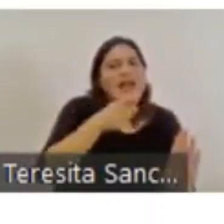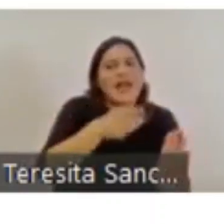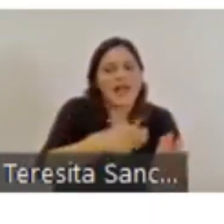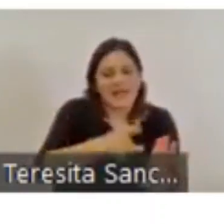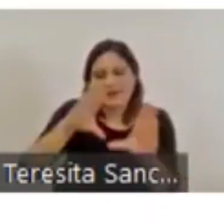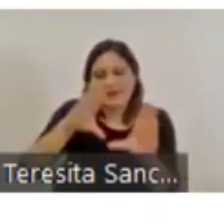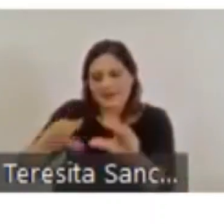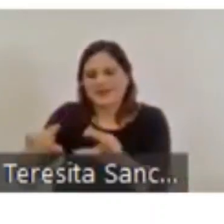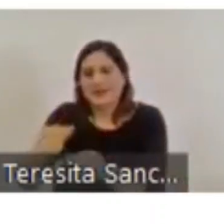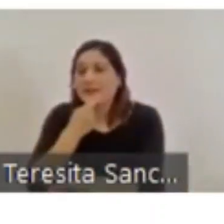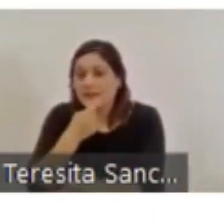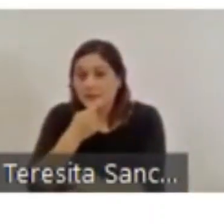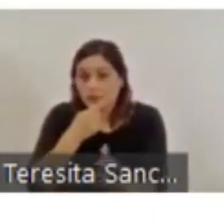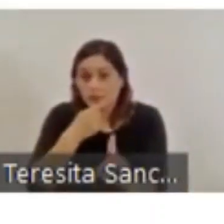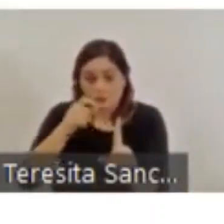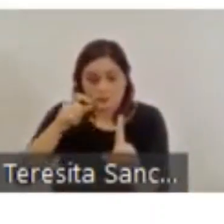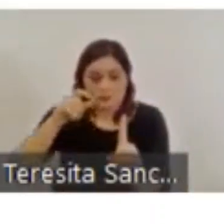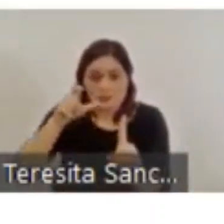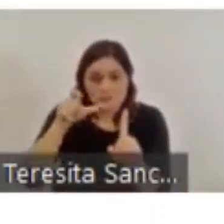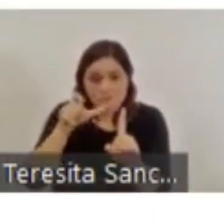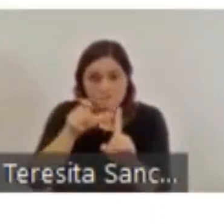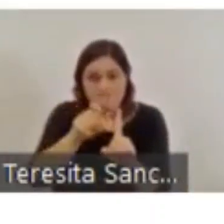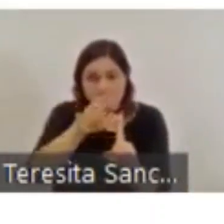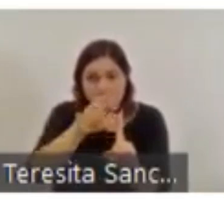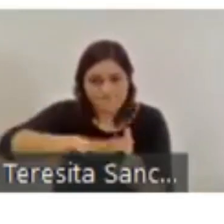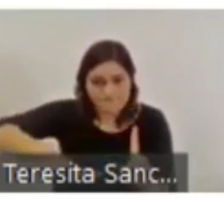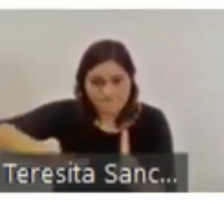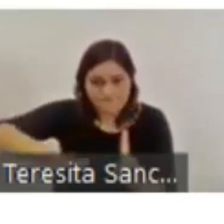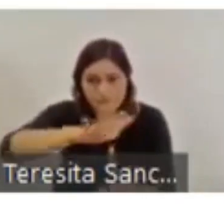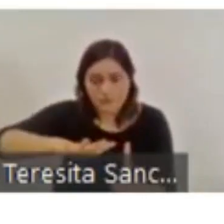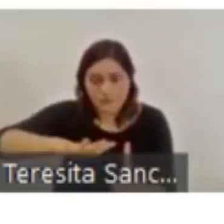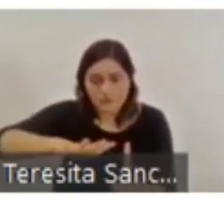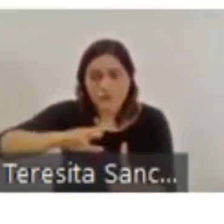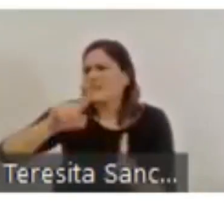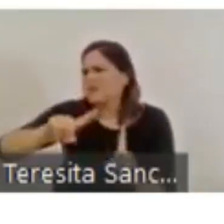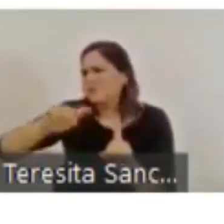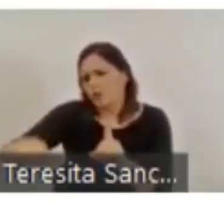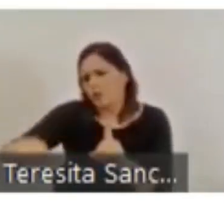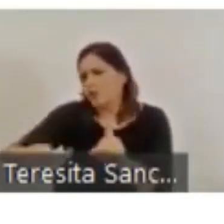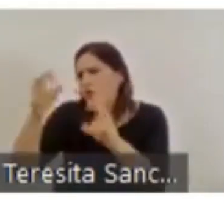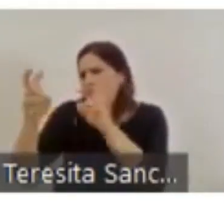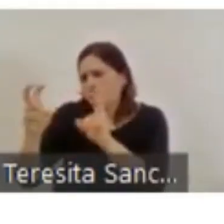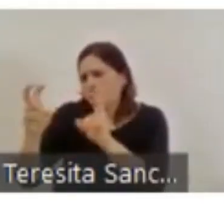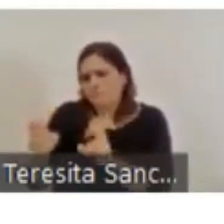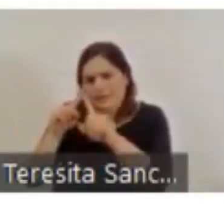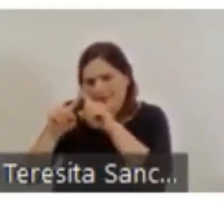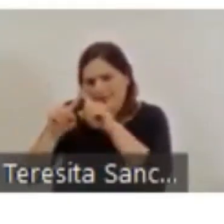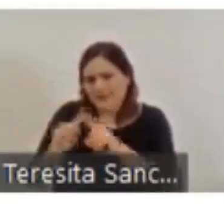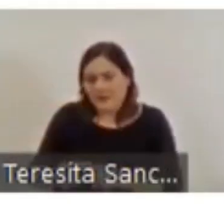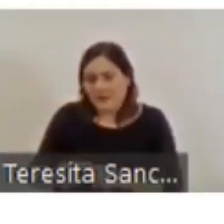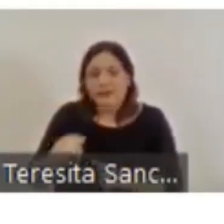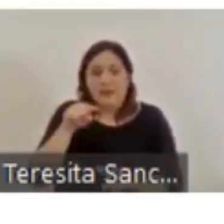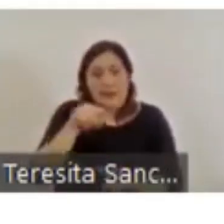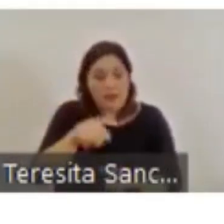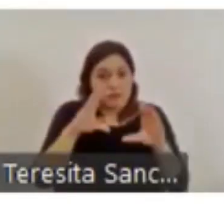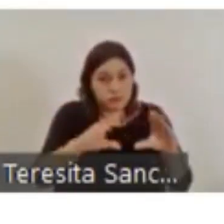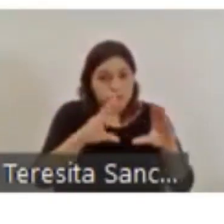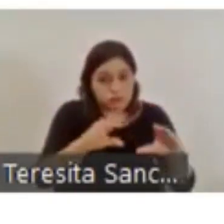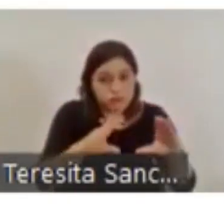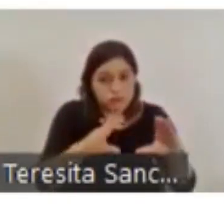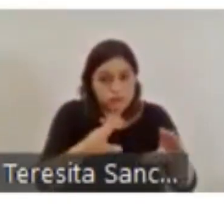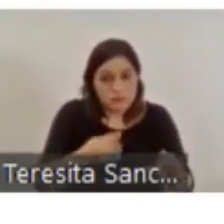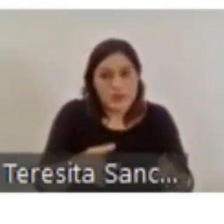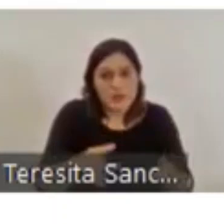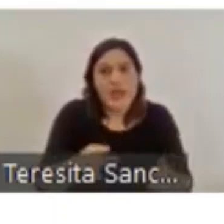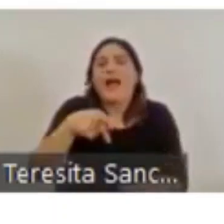civil, pero también en otros ámbitos, ¿no? No se trata de formarlos, pero sí de que los pequeños